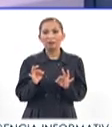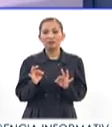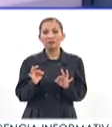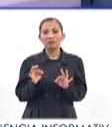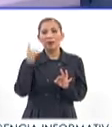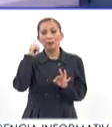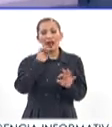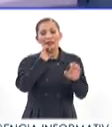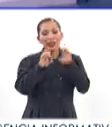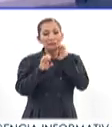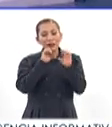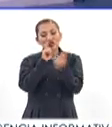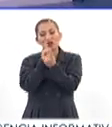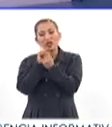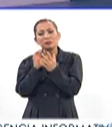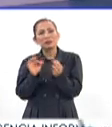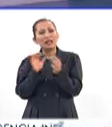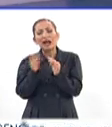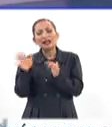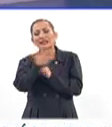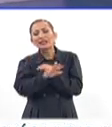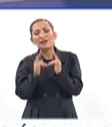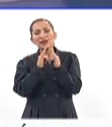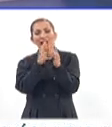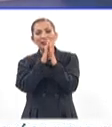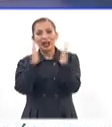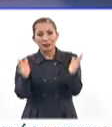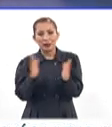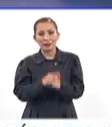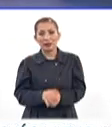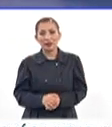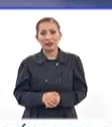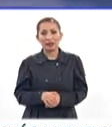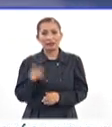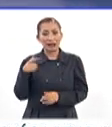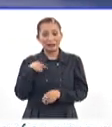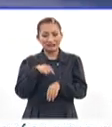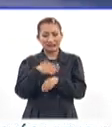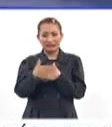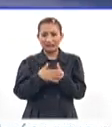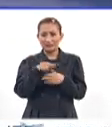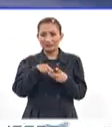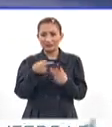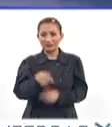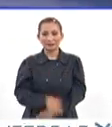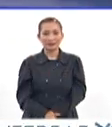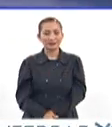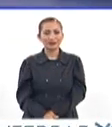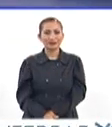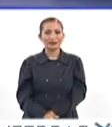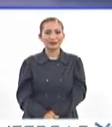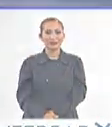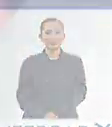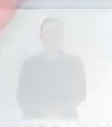para entrevistas y explicarnos la Feria del Libro que está a unas horas ya de iniciar. Regresamos.